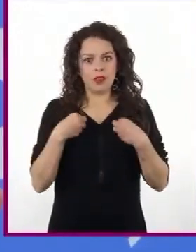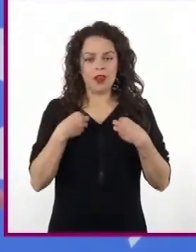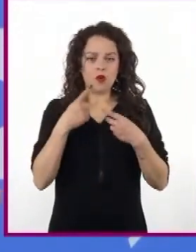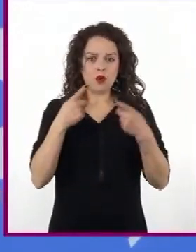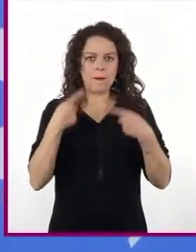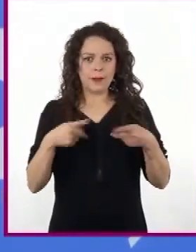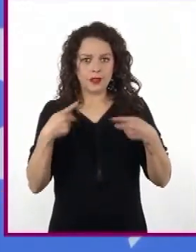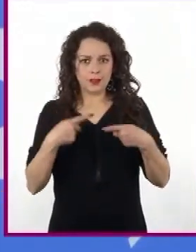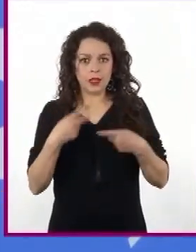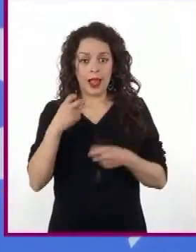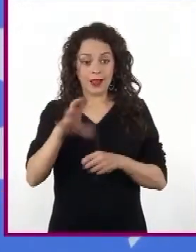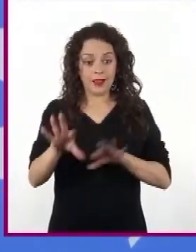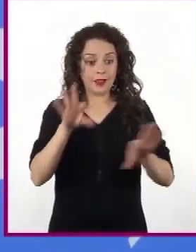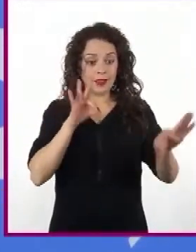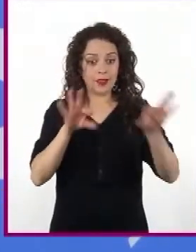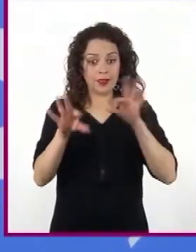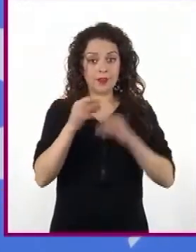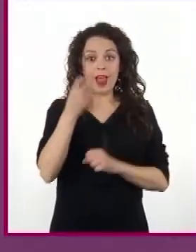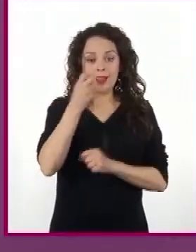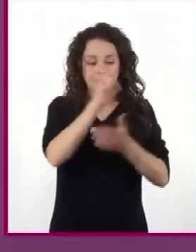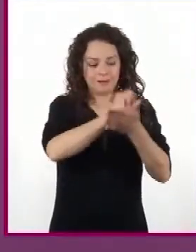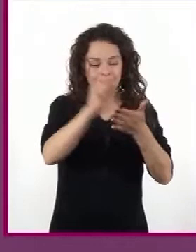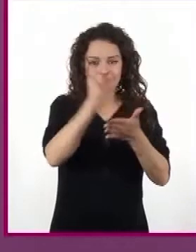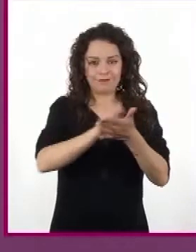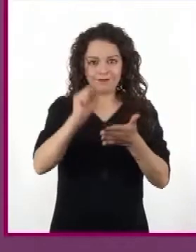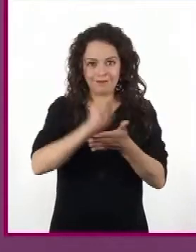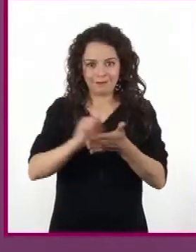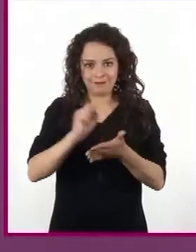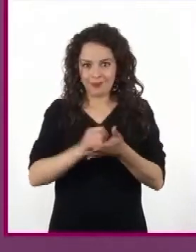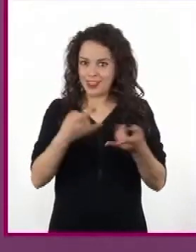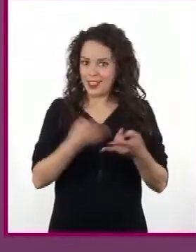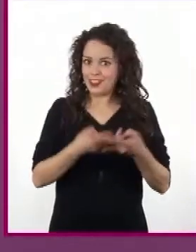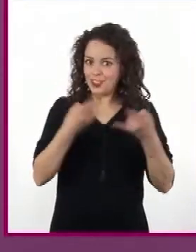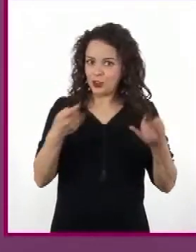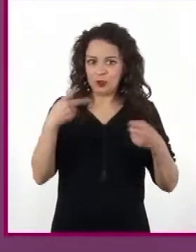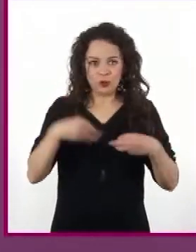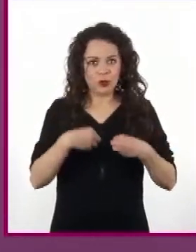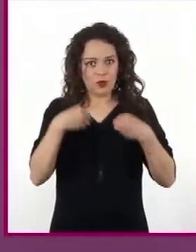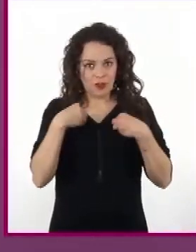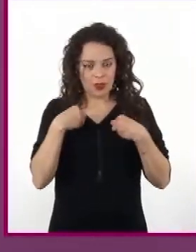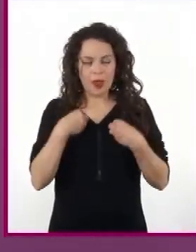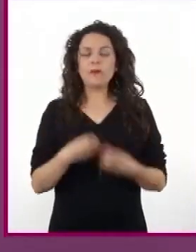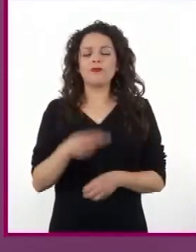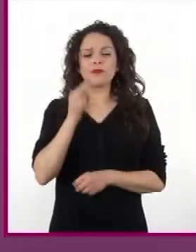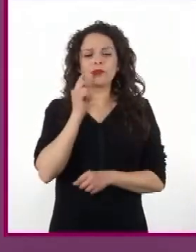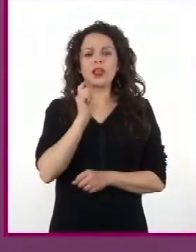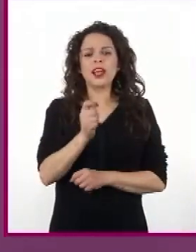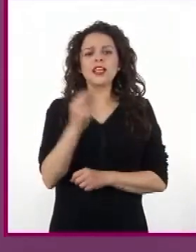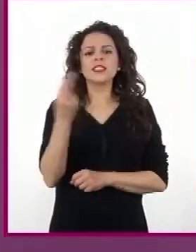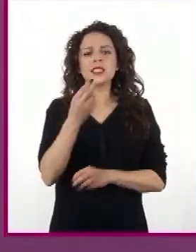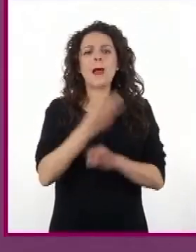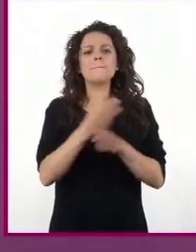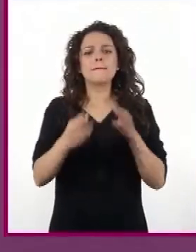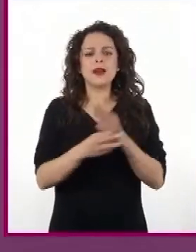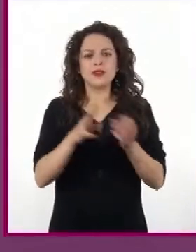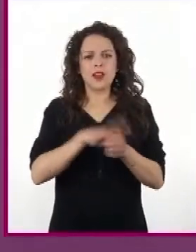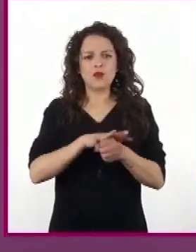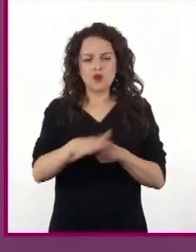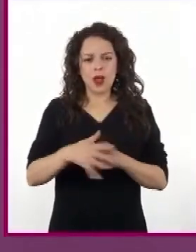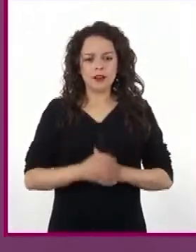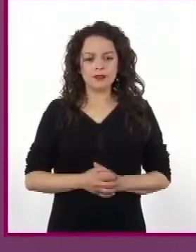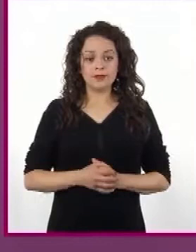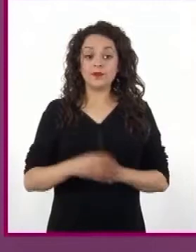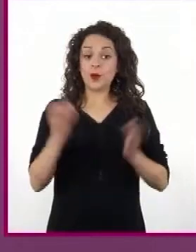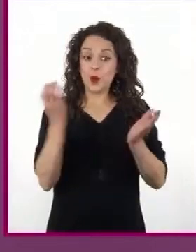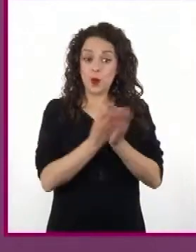las que hemos elegido hacer la biografía. Los materiales que van a necesitar para esta sesión son su siempre confiable